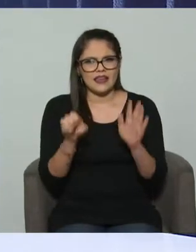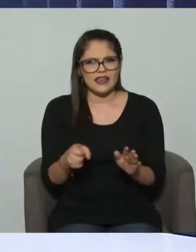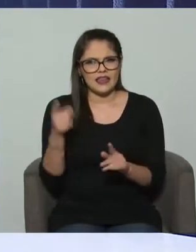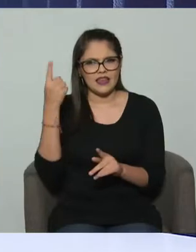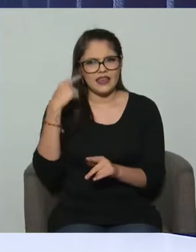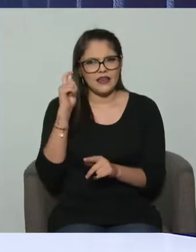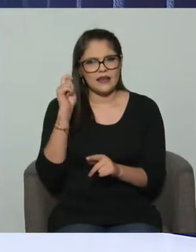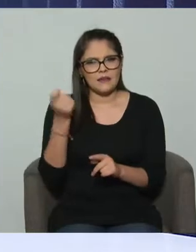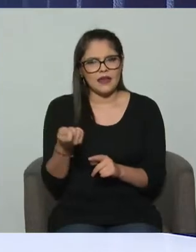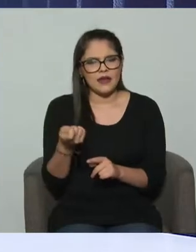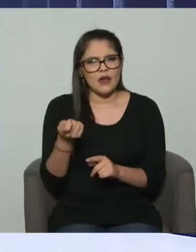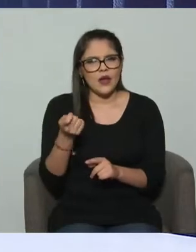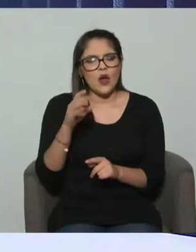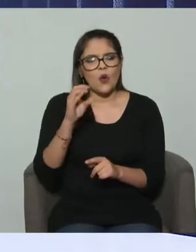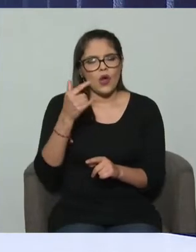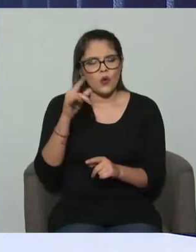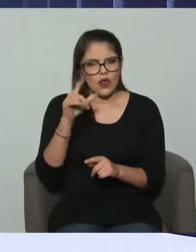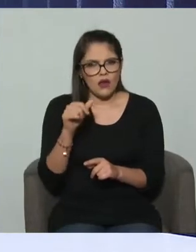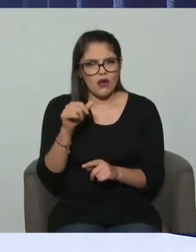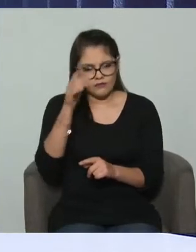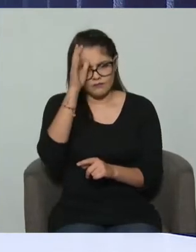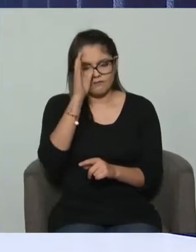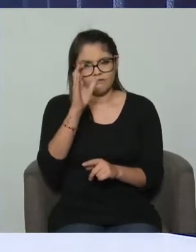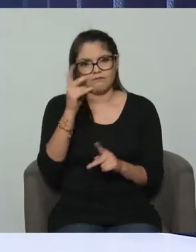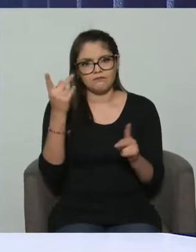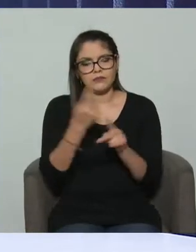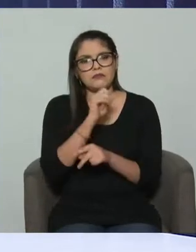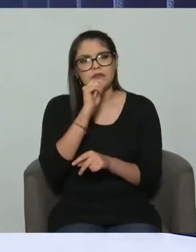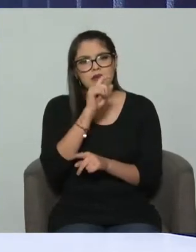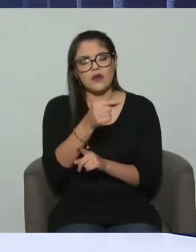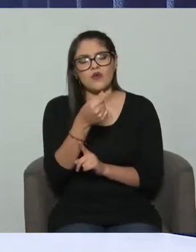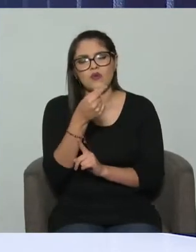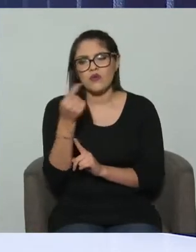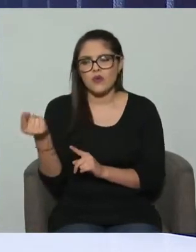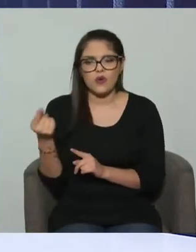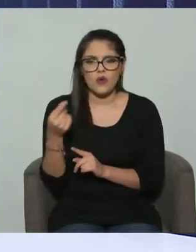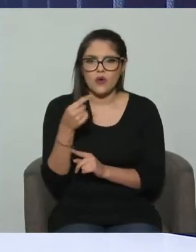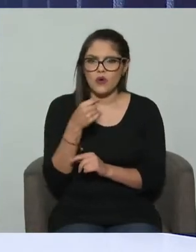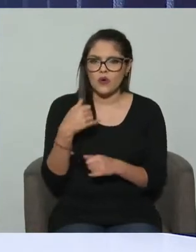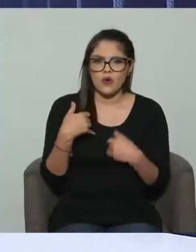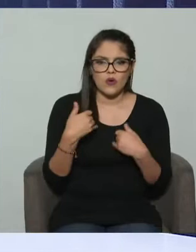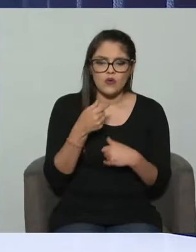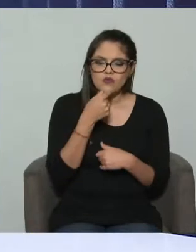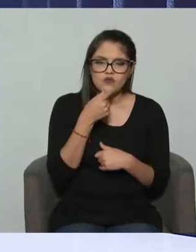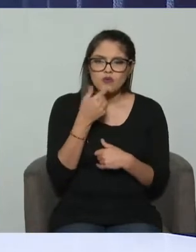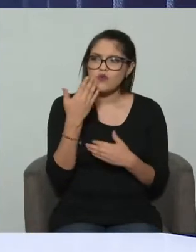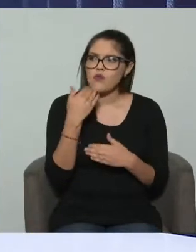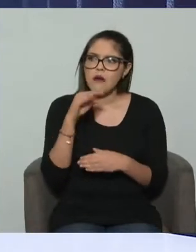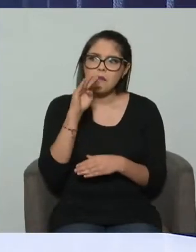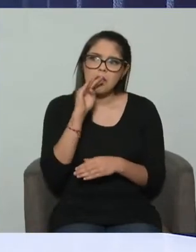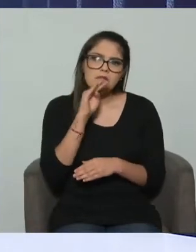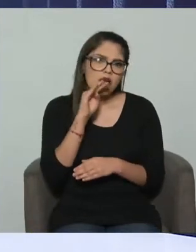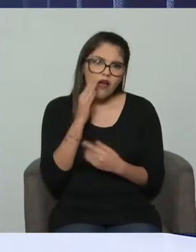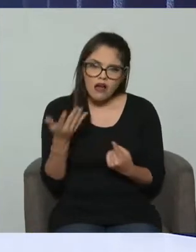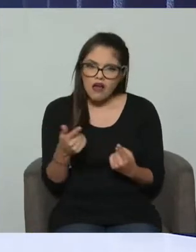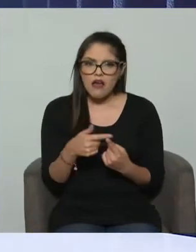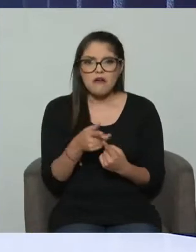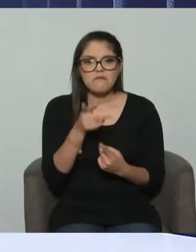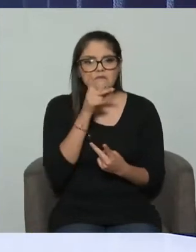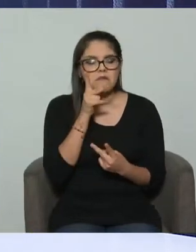de Coahuila, precisamente en donde el chico pues no tiene a su mamá cercana, fallece, su papá